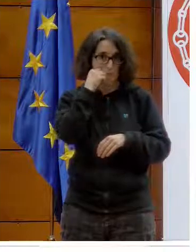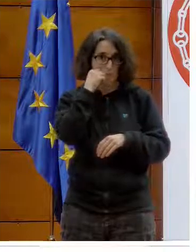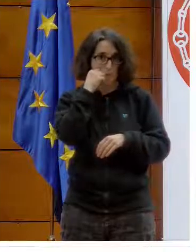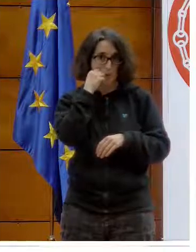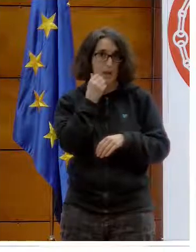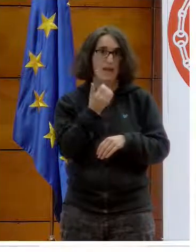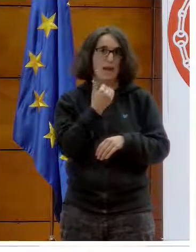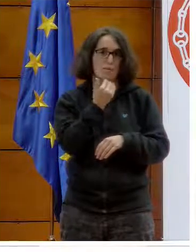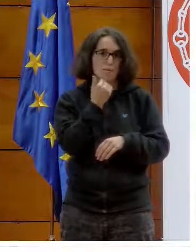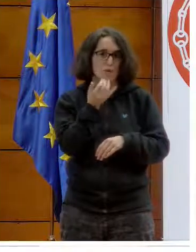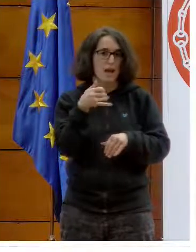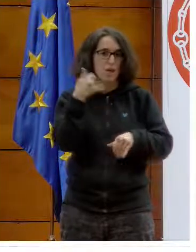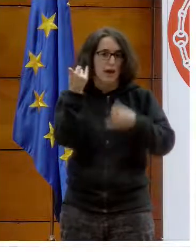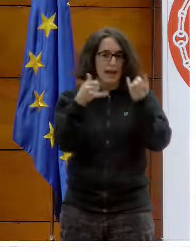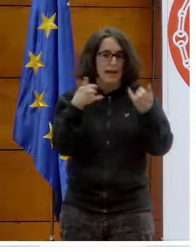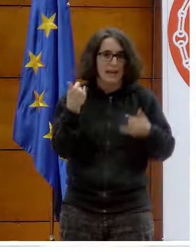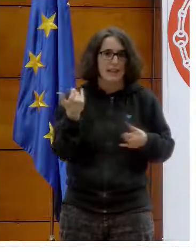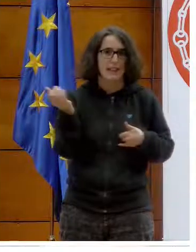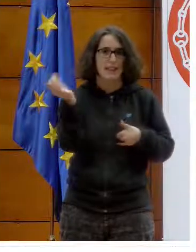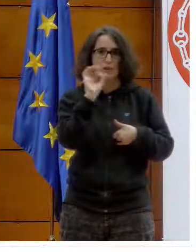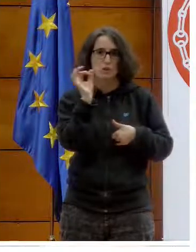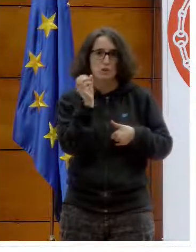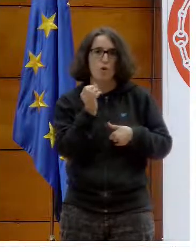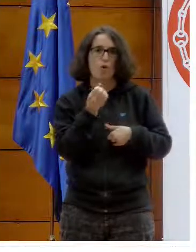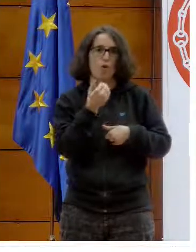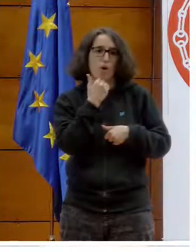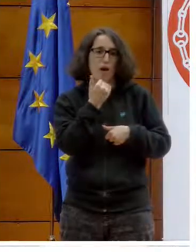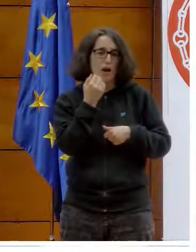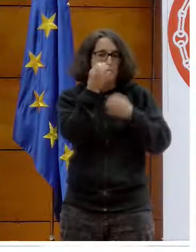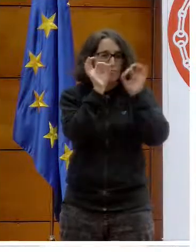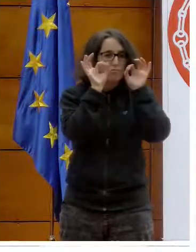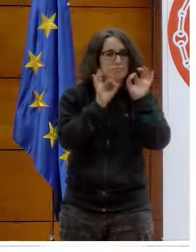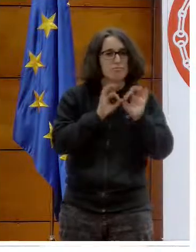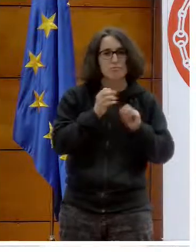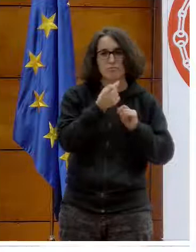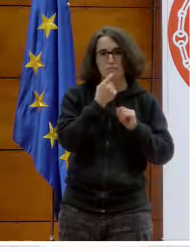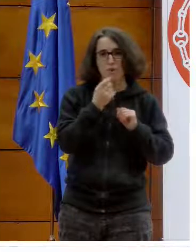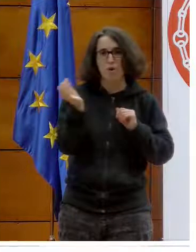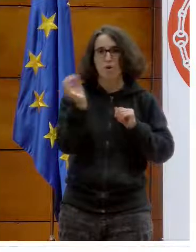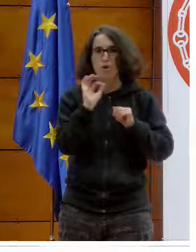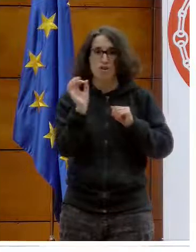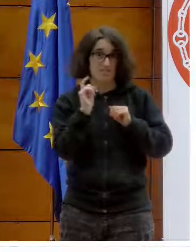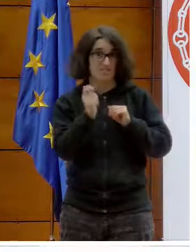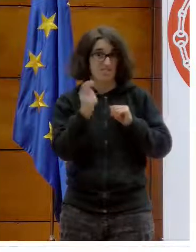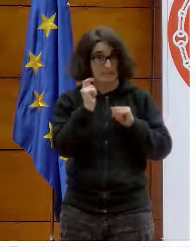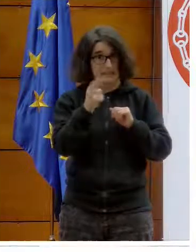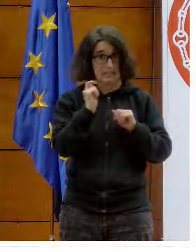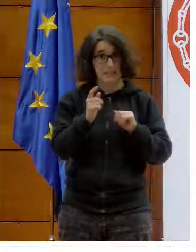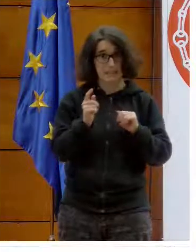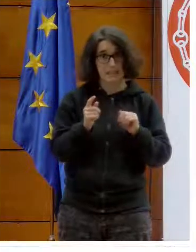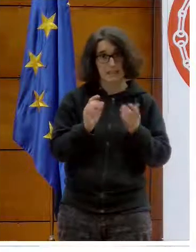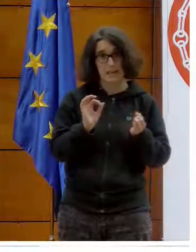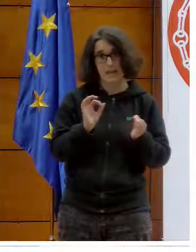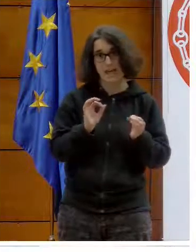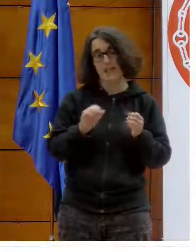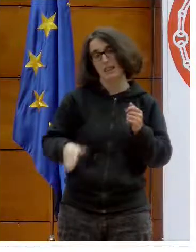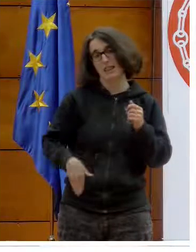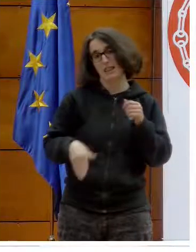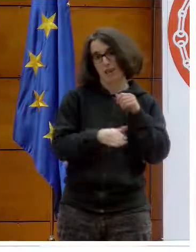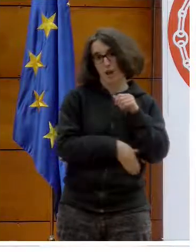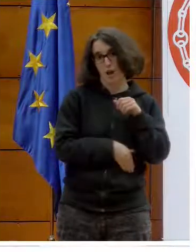presenta heridas, si ha habido cambios respecto a sesiones anteriores, en el grado de edema, que es muy típico en tobillos, en